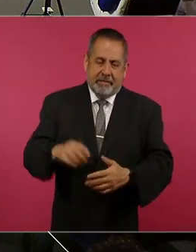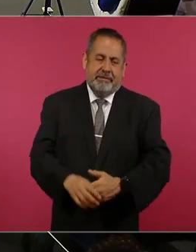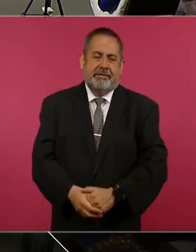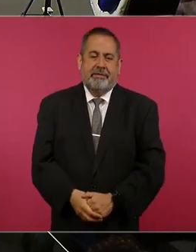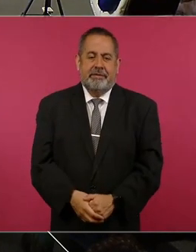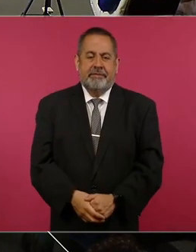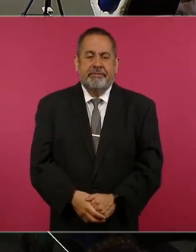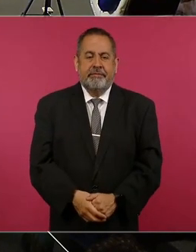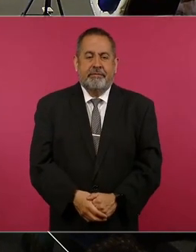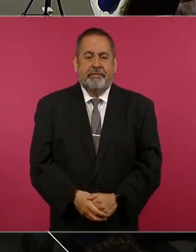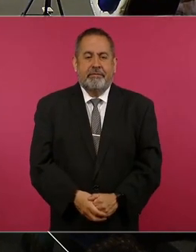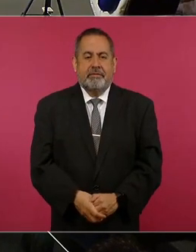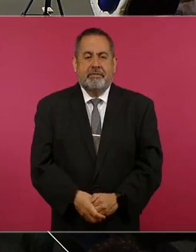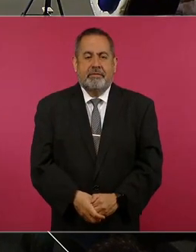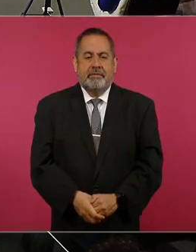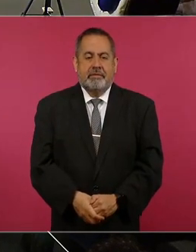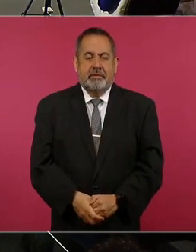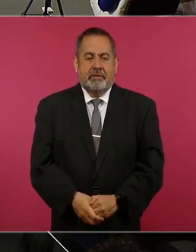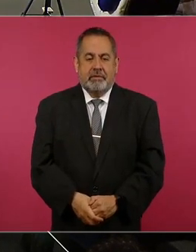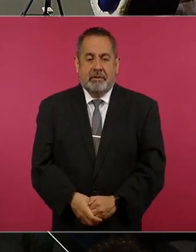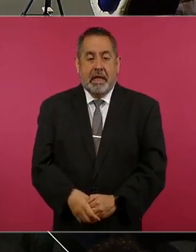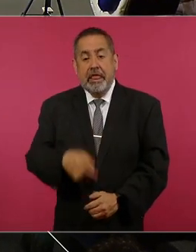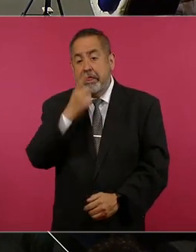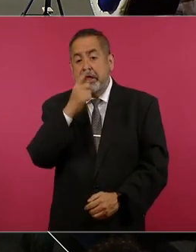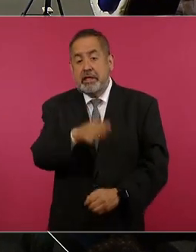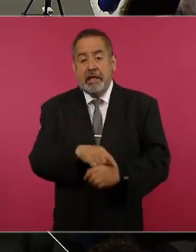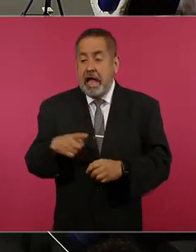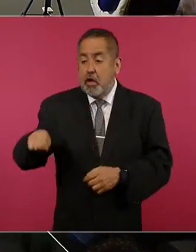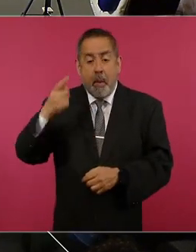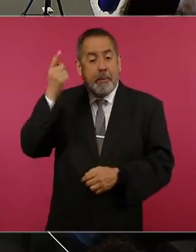robar pensiones.